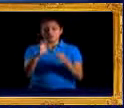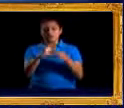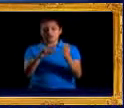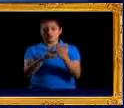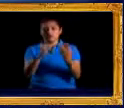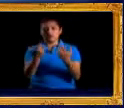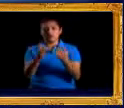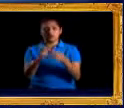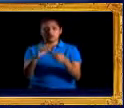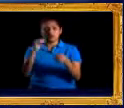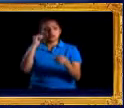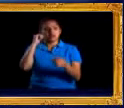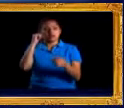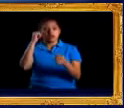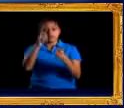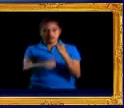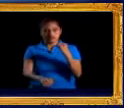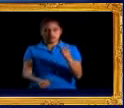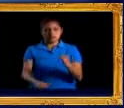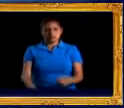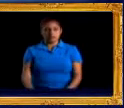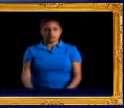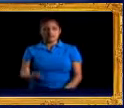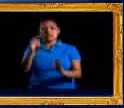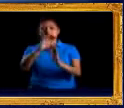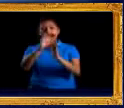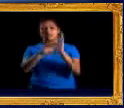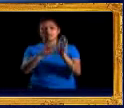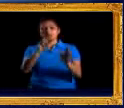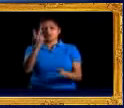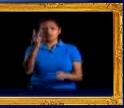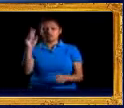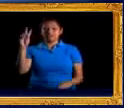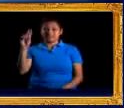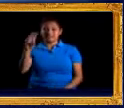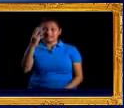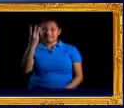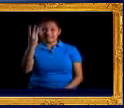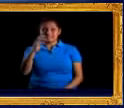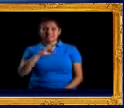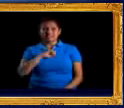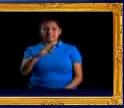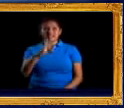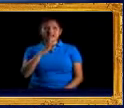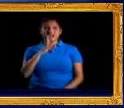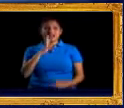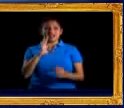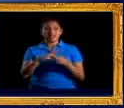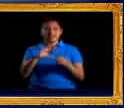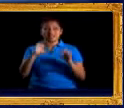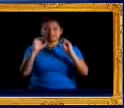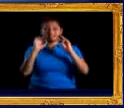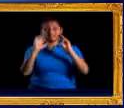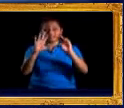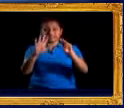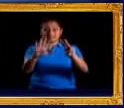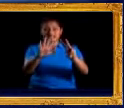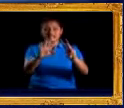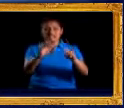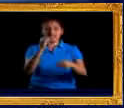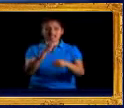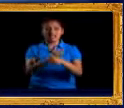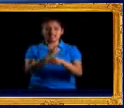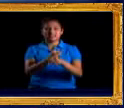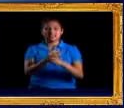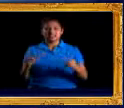de Génesis, perdón, de Apocalipsis. En el capítulo 2 y 3 se le habla, hermano, de las siete iglesias y